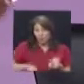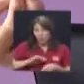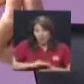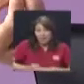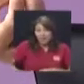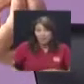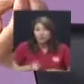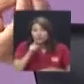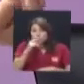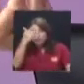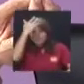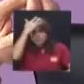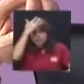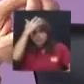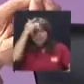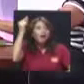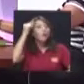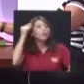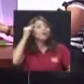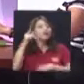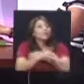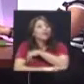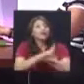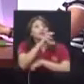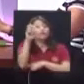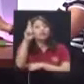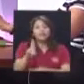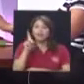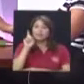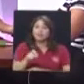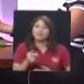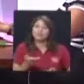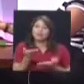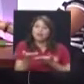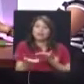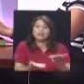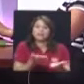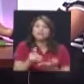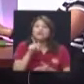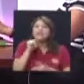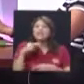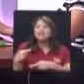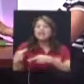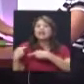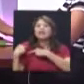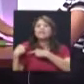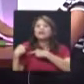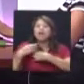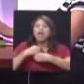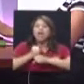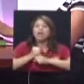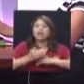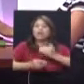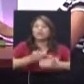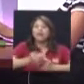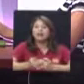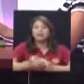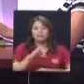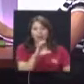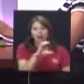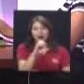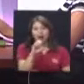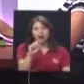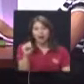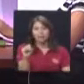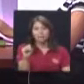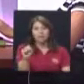al estado costarricense dar el servicio y quien es el encargado de ejecutar la caja pero como lo